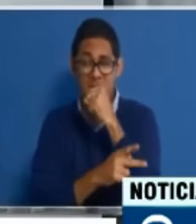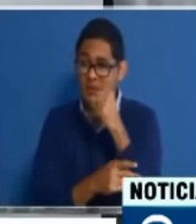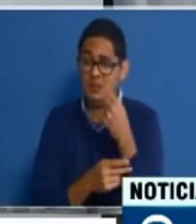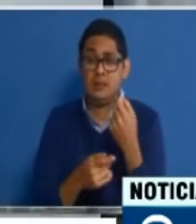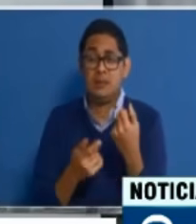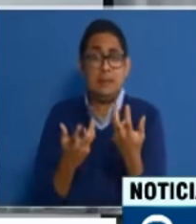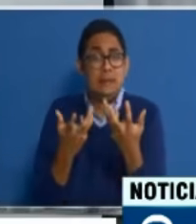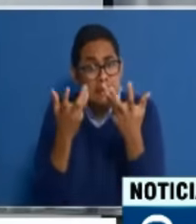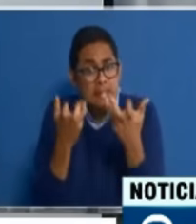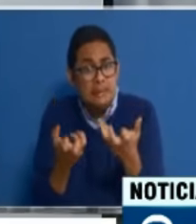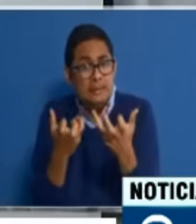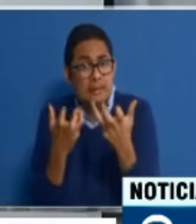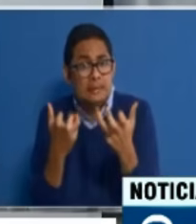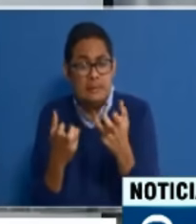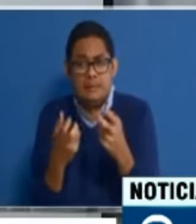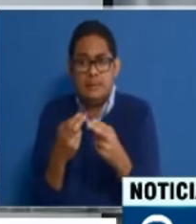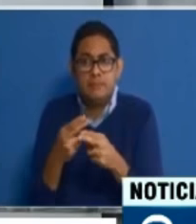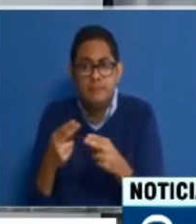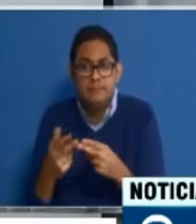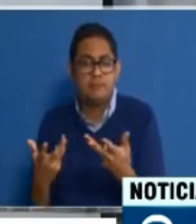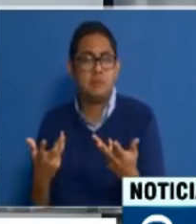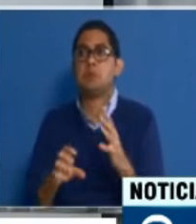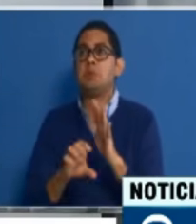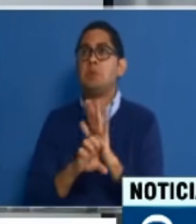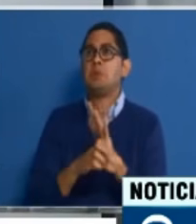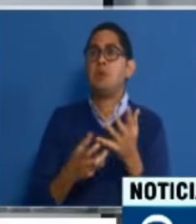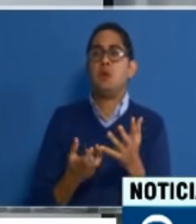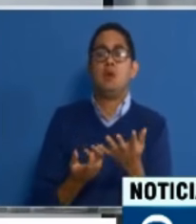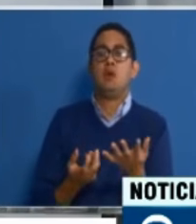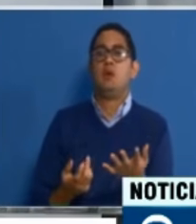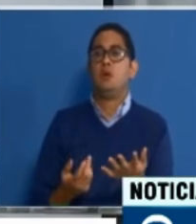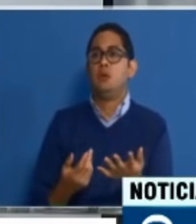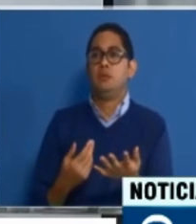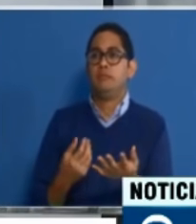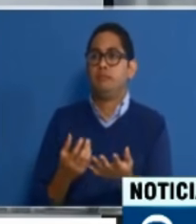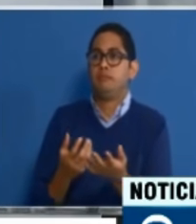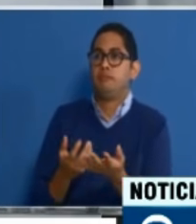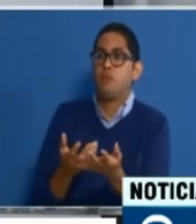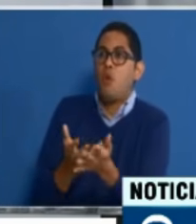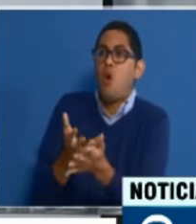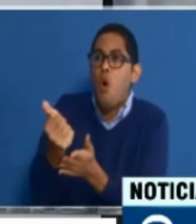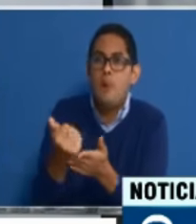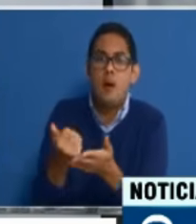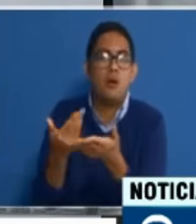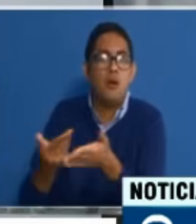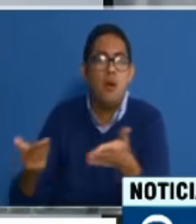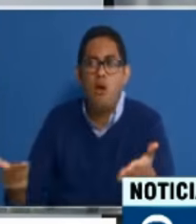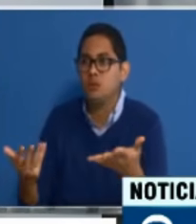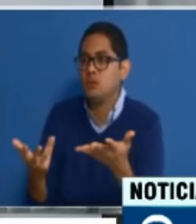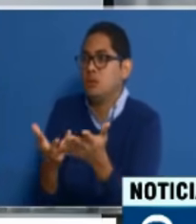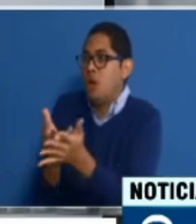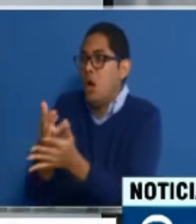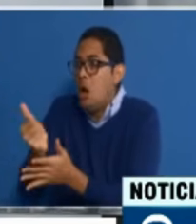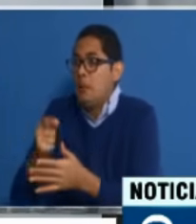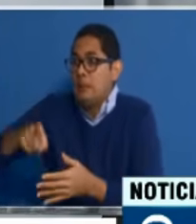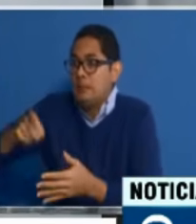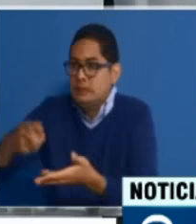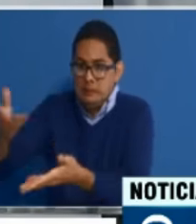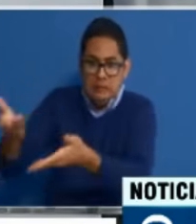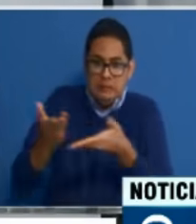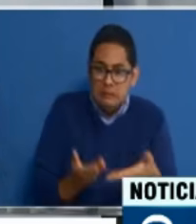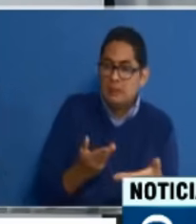que están interesados en acceder a diferentes insumos, equipos.